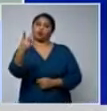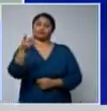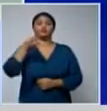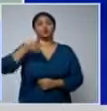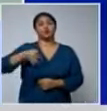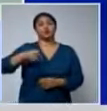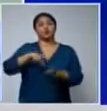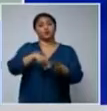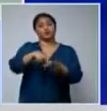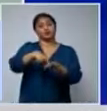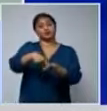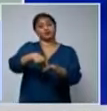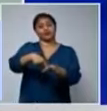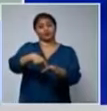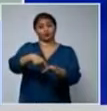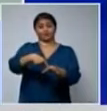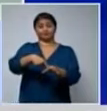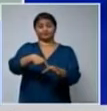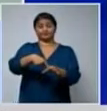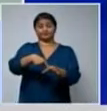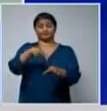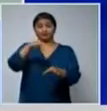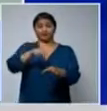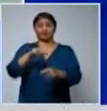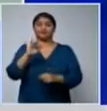la Juventud confirma 100,